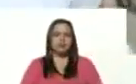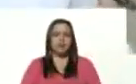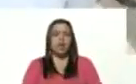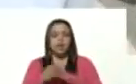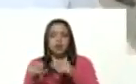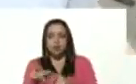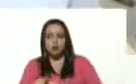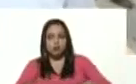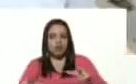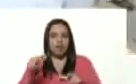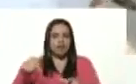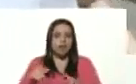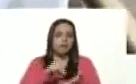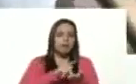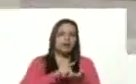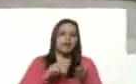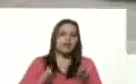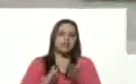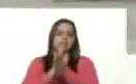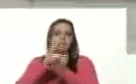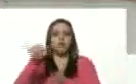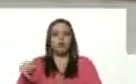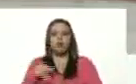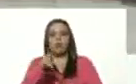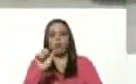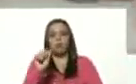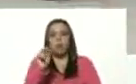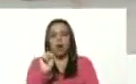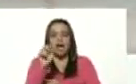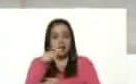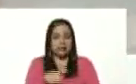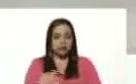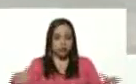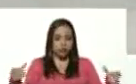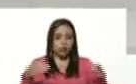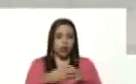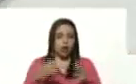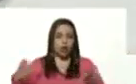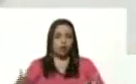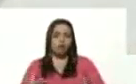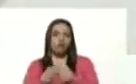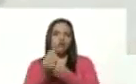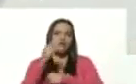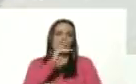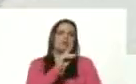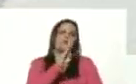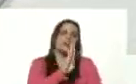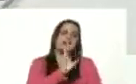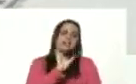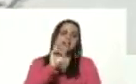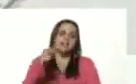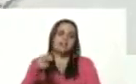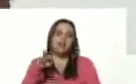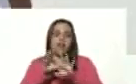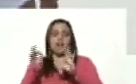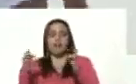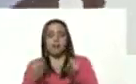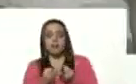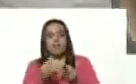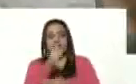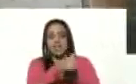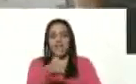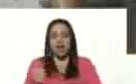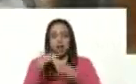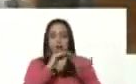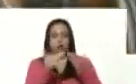de aquí de la parroquia San Juan. Ahí nos organizamos con las VCH, las familias de cada